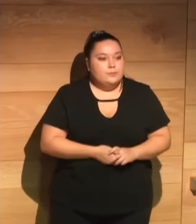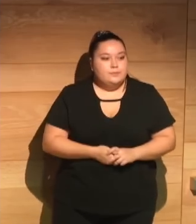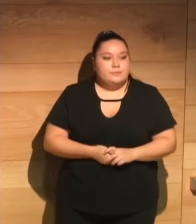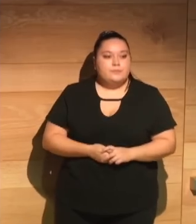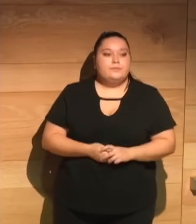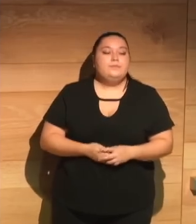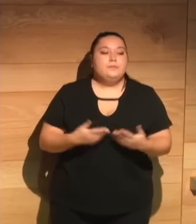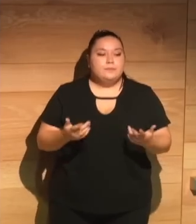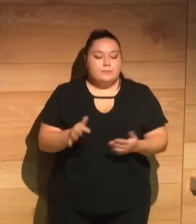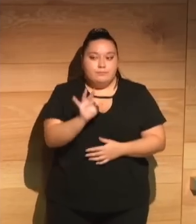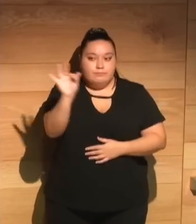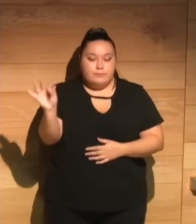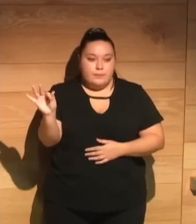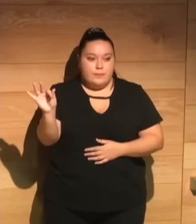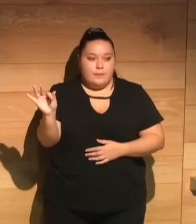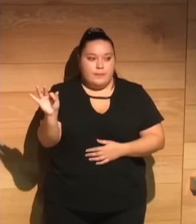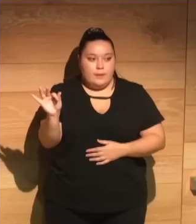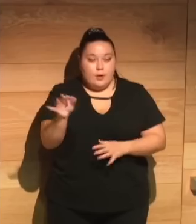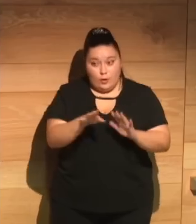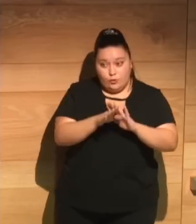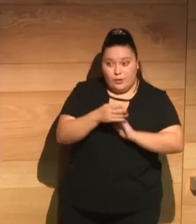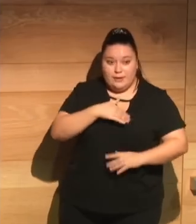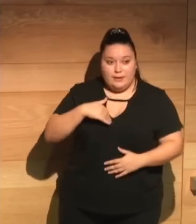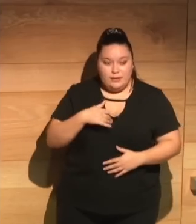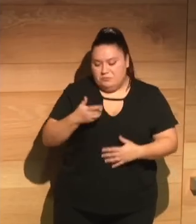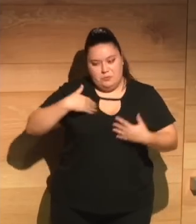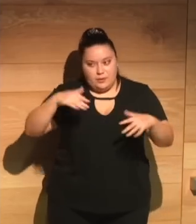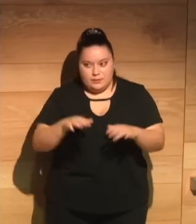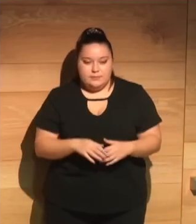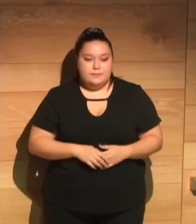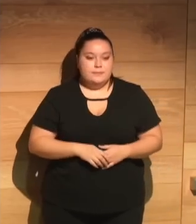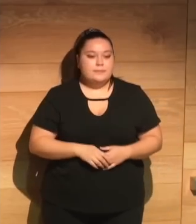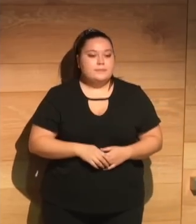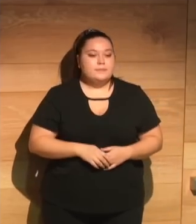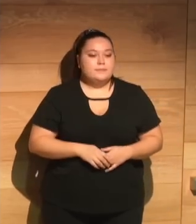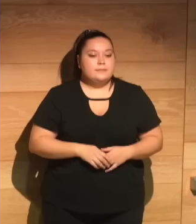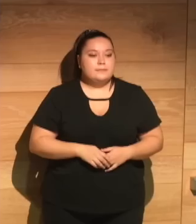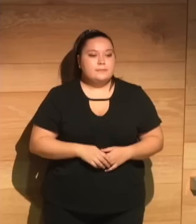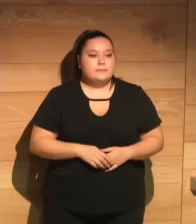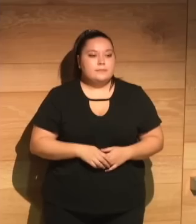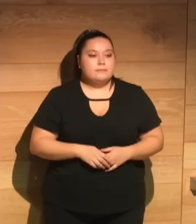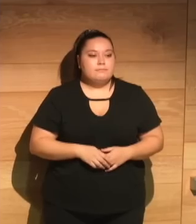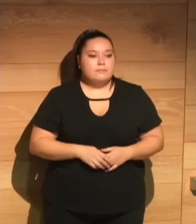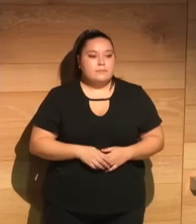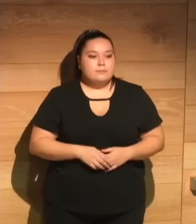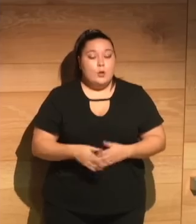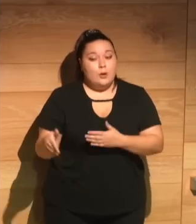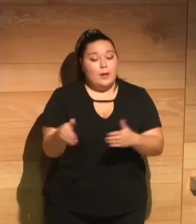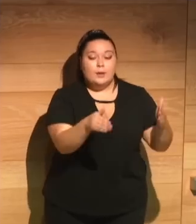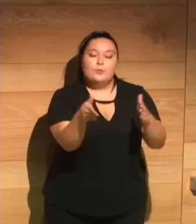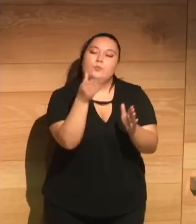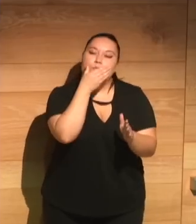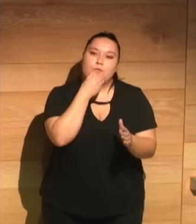Cortés. ¿Quieres seguir un poco más, Juan? No, lo que tú quieras. Creo que hay un camino muy bonito que nos